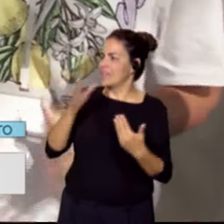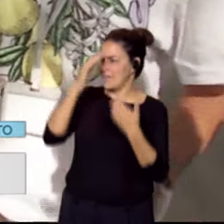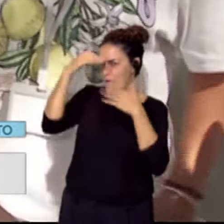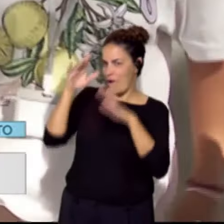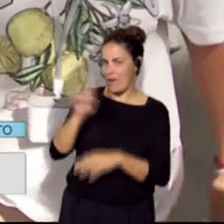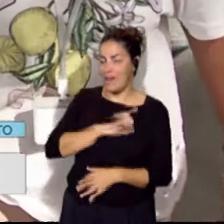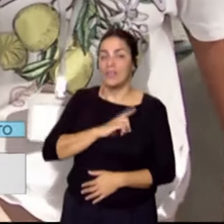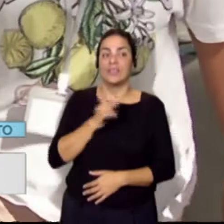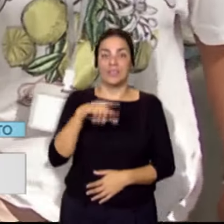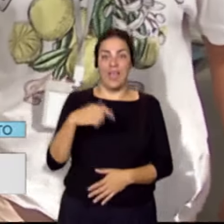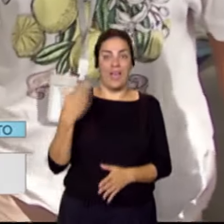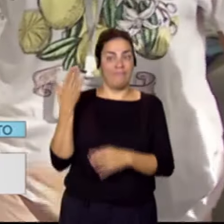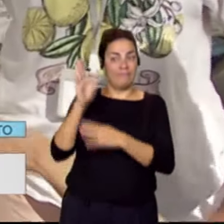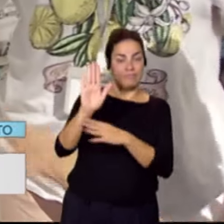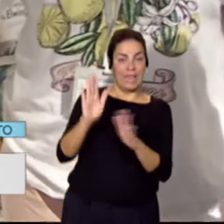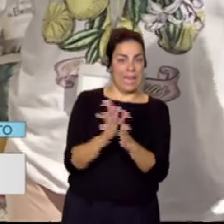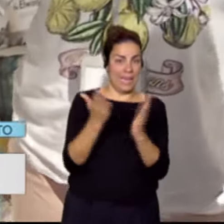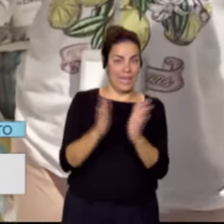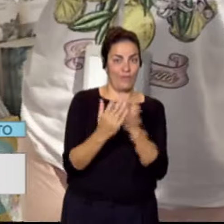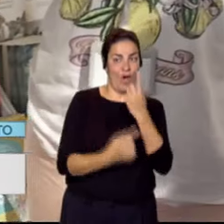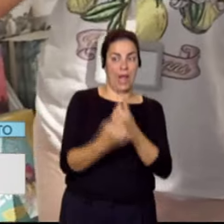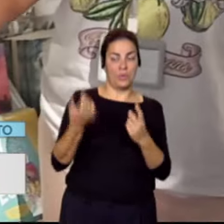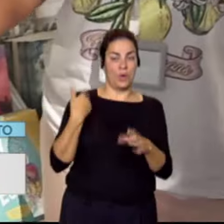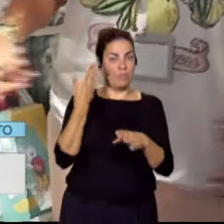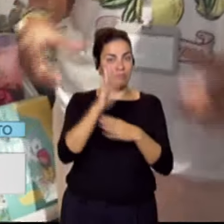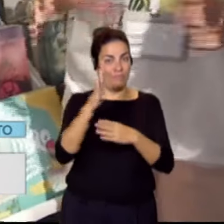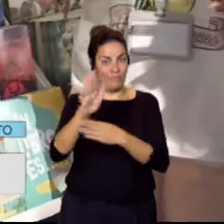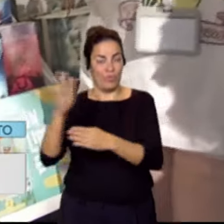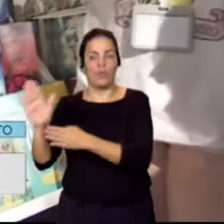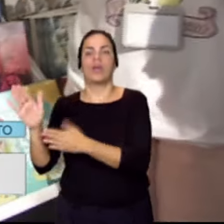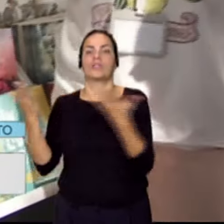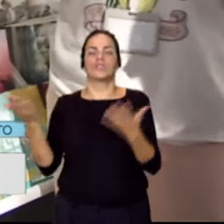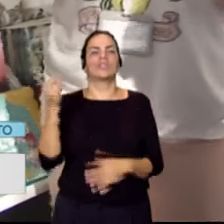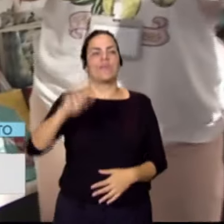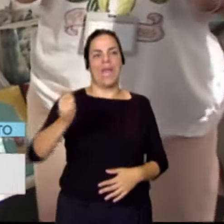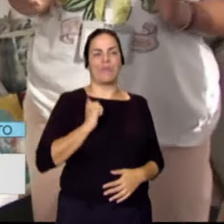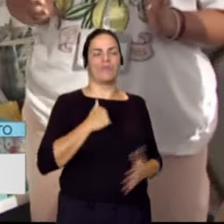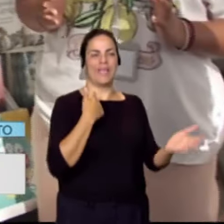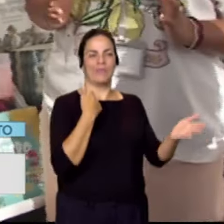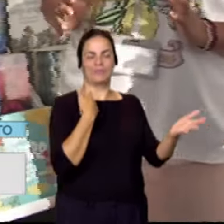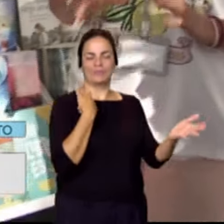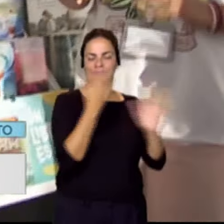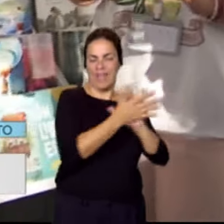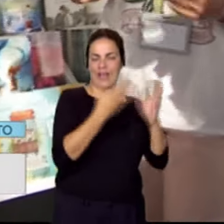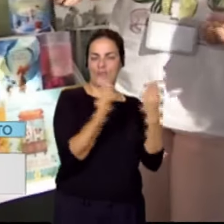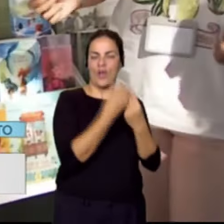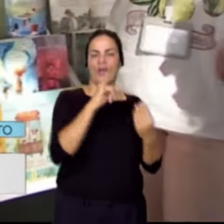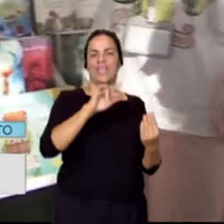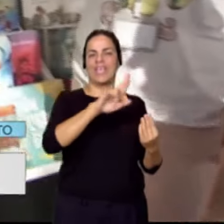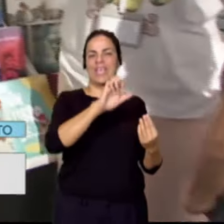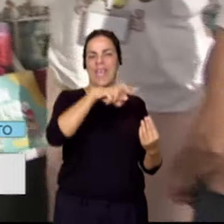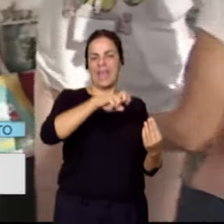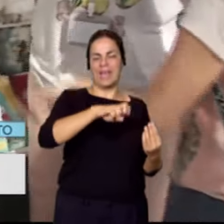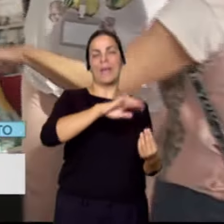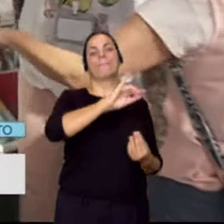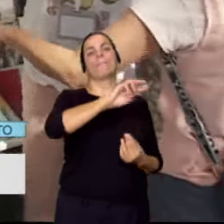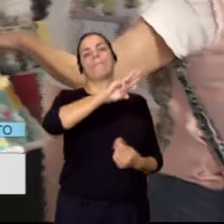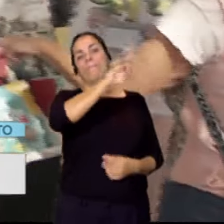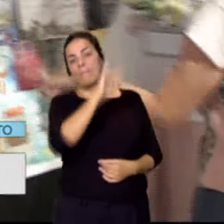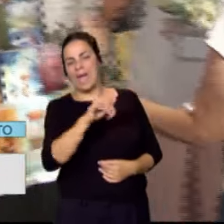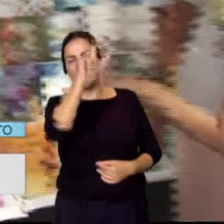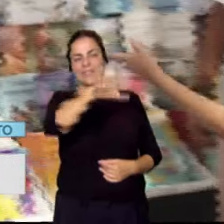enseñando algunos libros que se están exponiendo y que mejor que hablar con Irene Pérez García que ella es la presidenta de la asociación